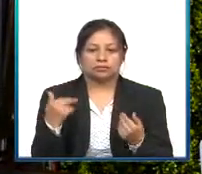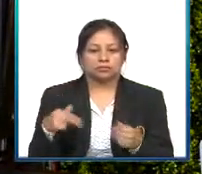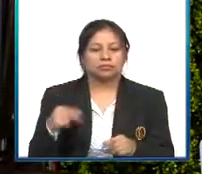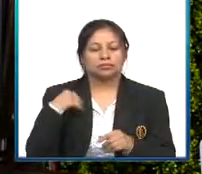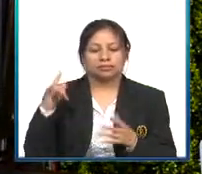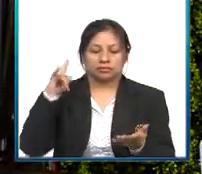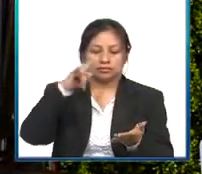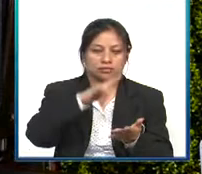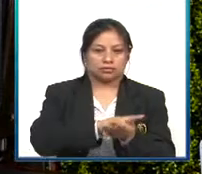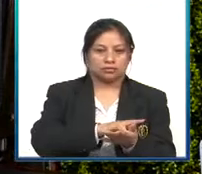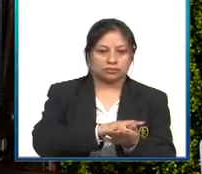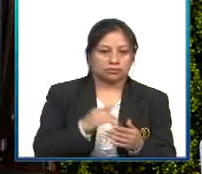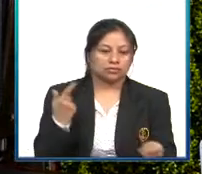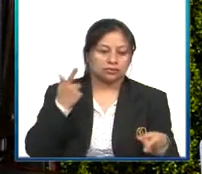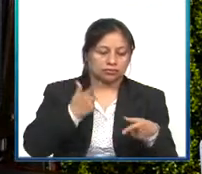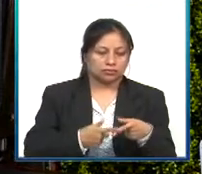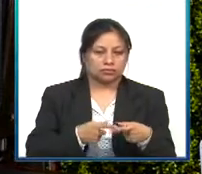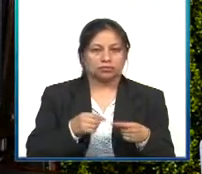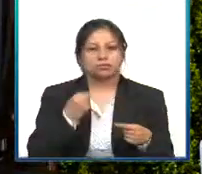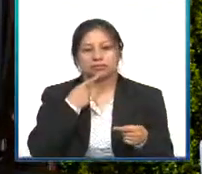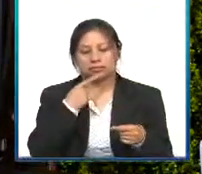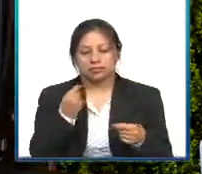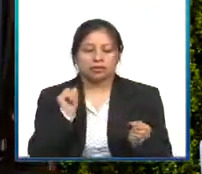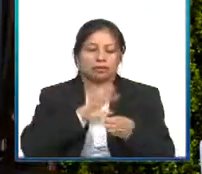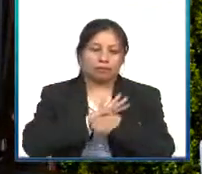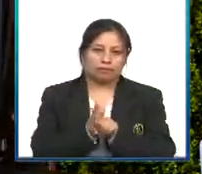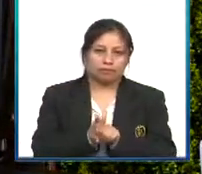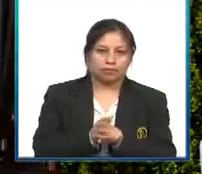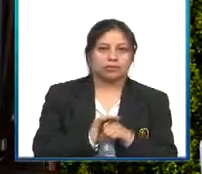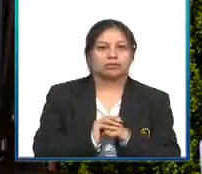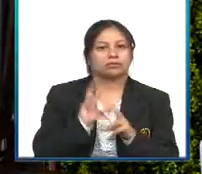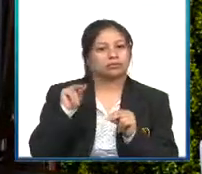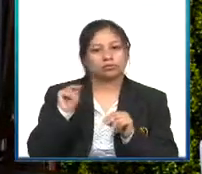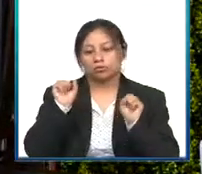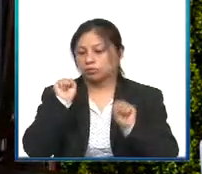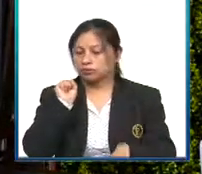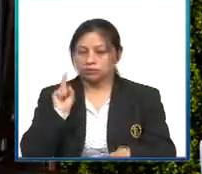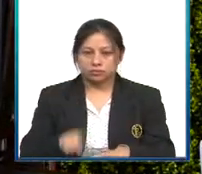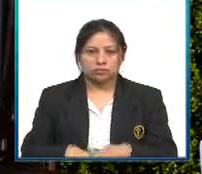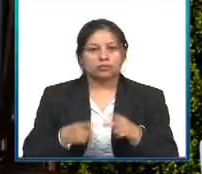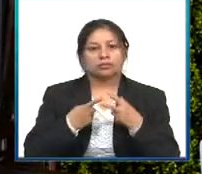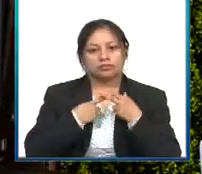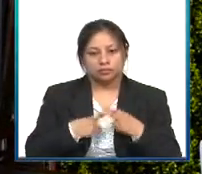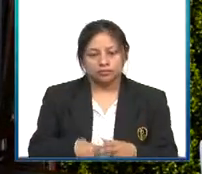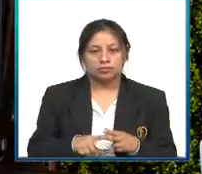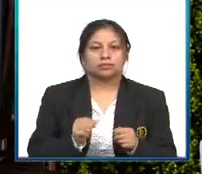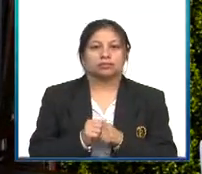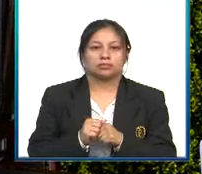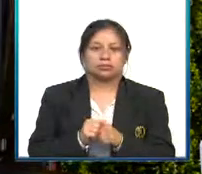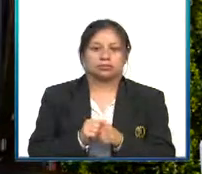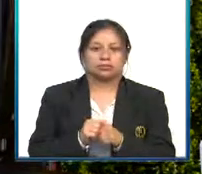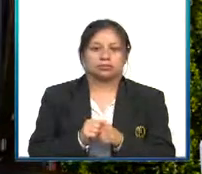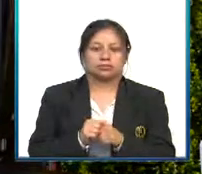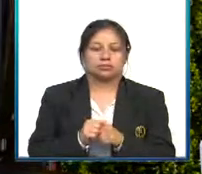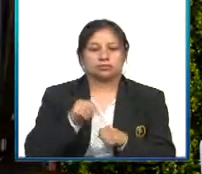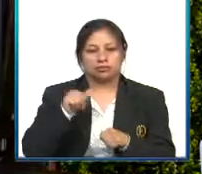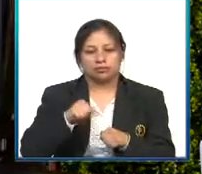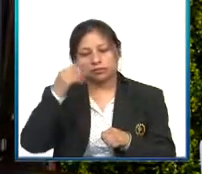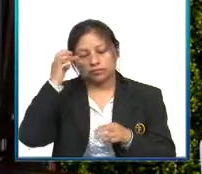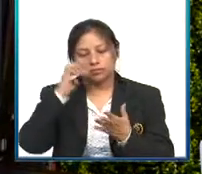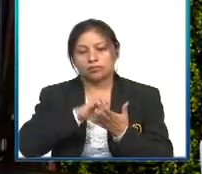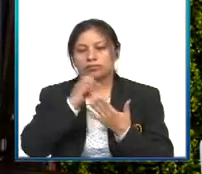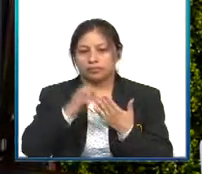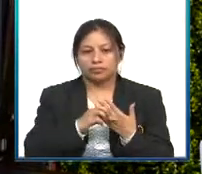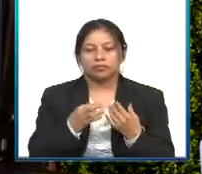aerolínea, Frontier Airlines, que debido a la pandemia no fue posible que iniciara las operaciones como teníamos